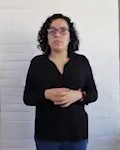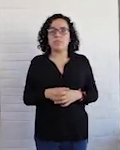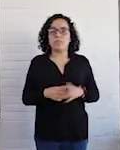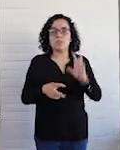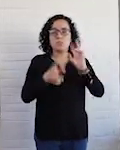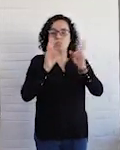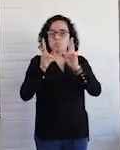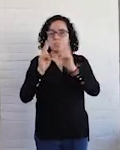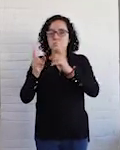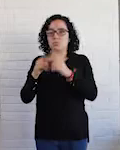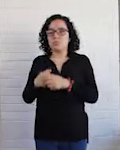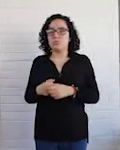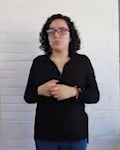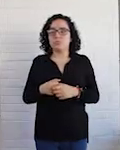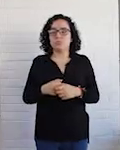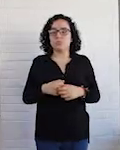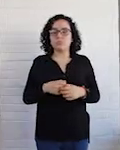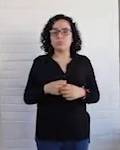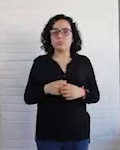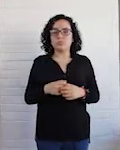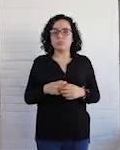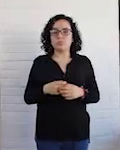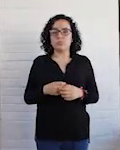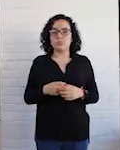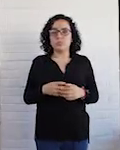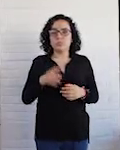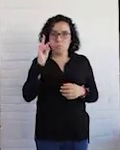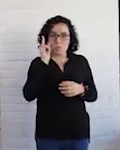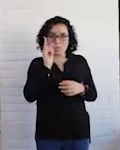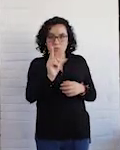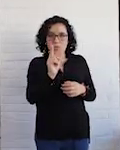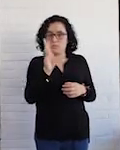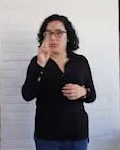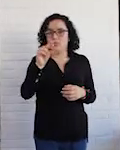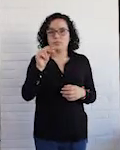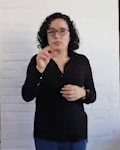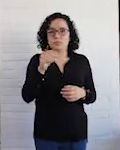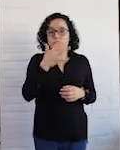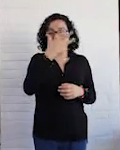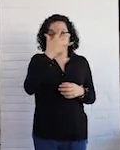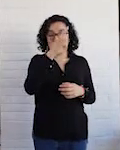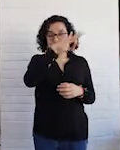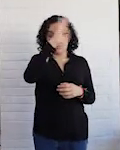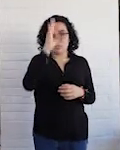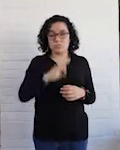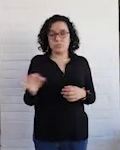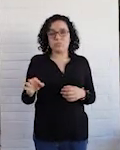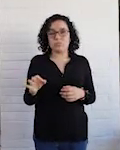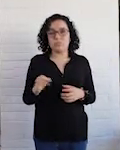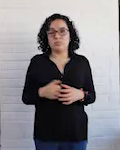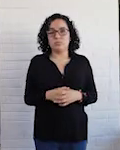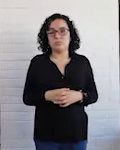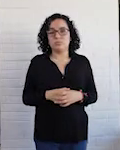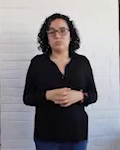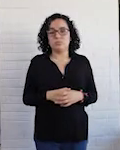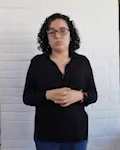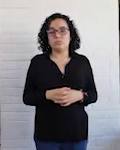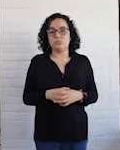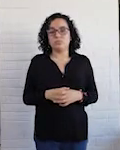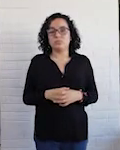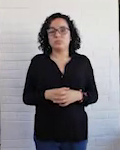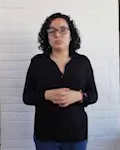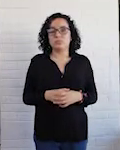se reproducen entre bots. No la está viendo el 50%. Por lo